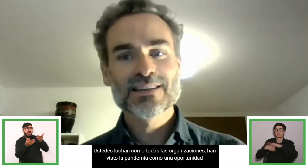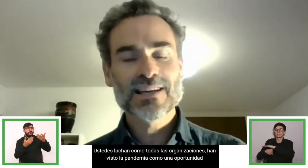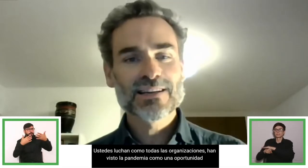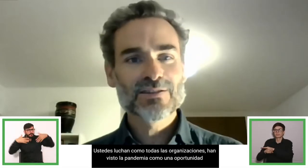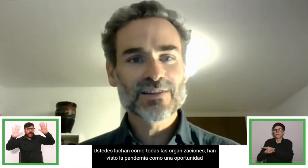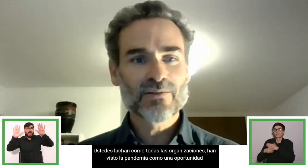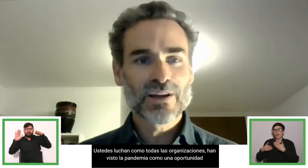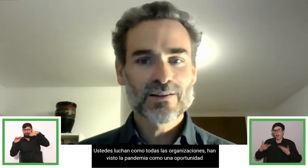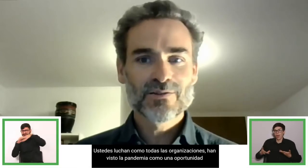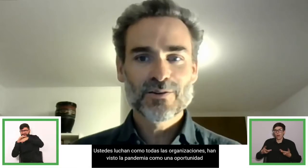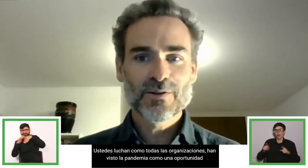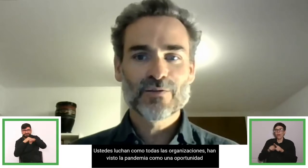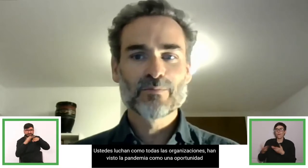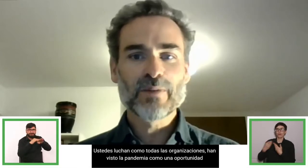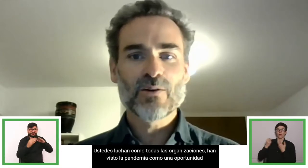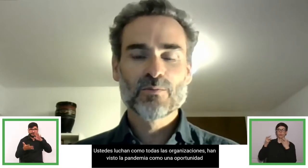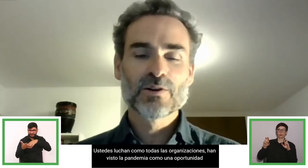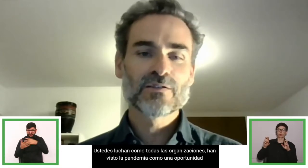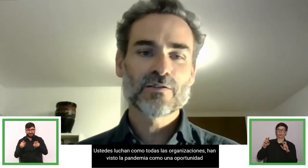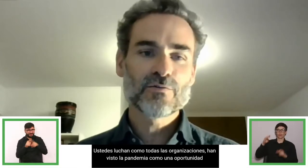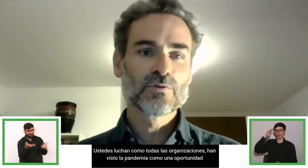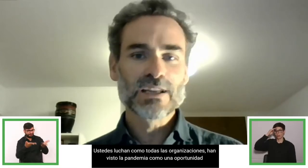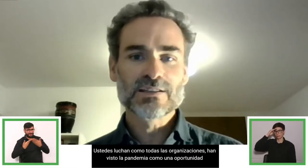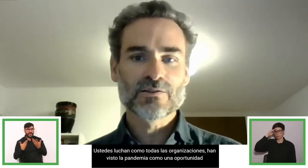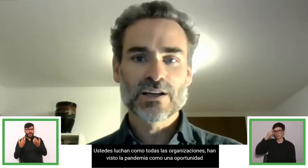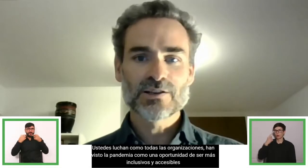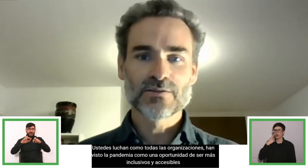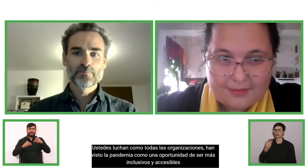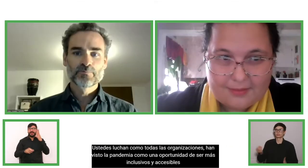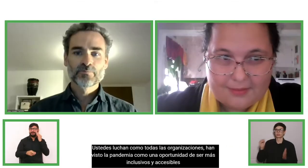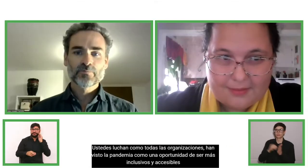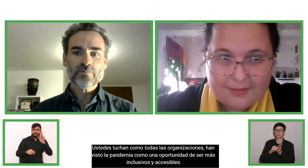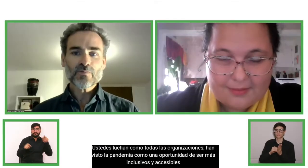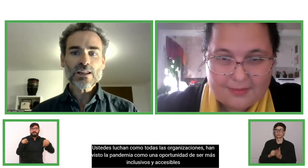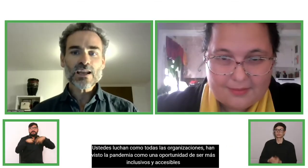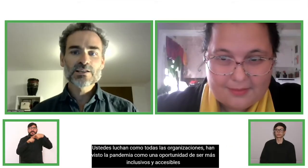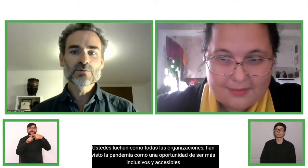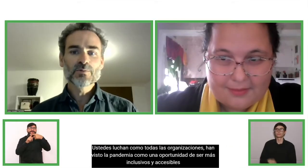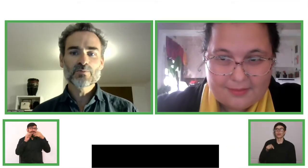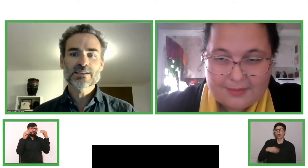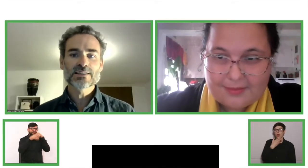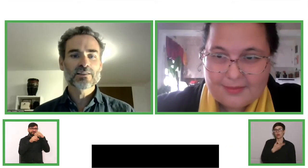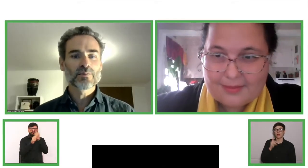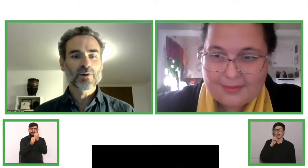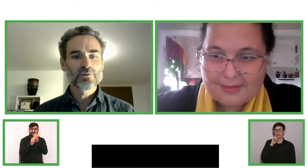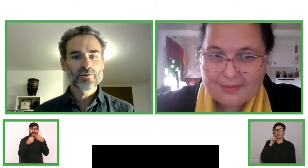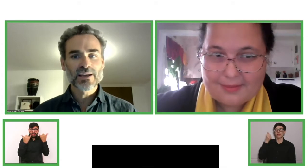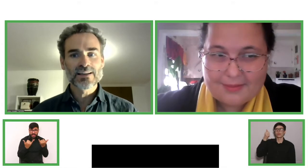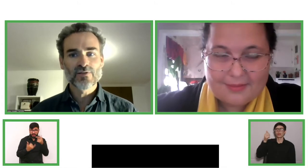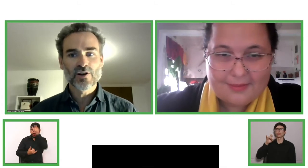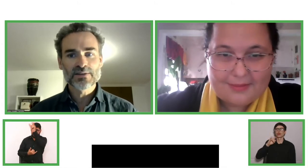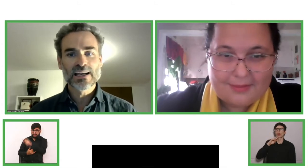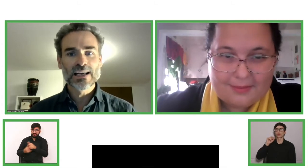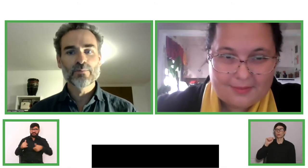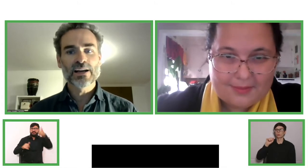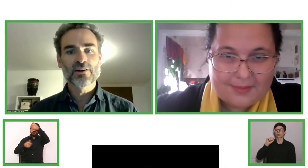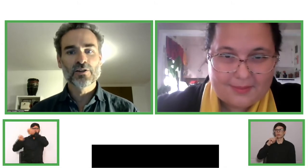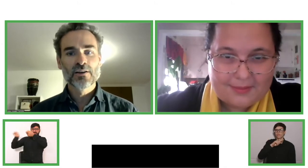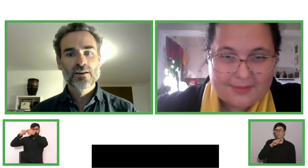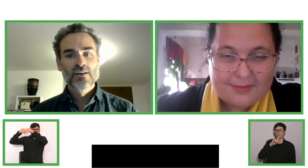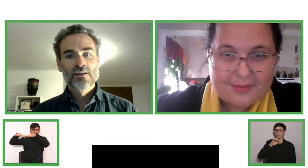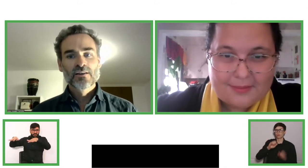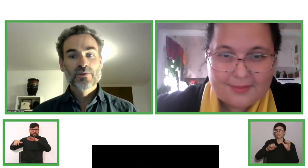Nuestra próxima oradora es Ana Barbosa, directora ejecutiva de Empowerment Integration. Ella va a presentar el